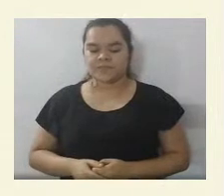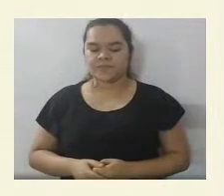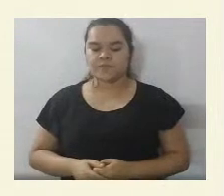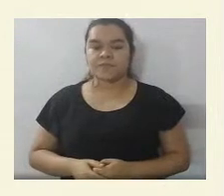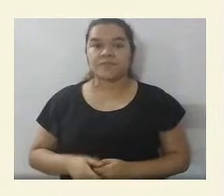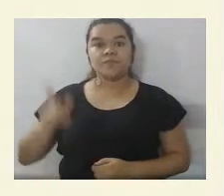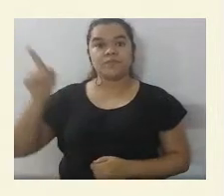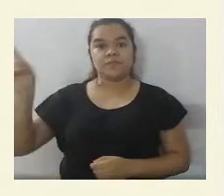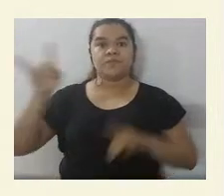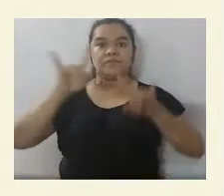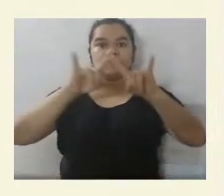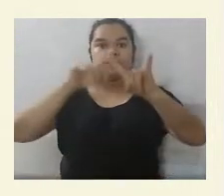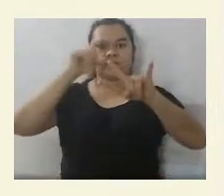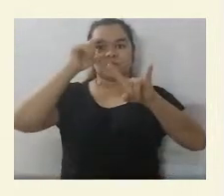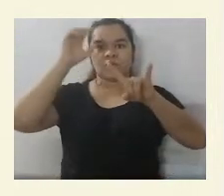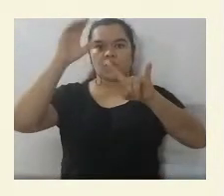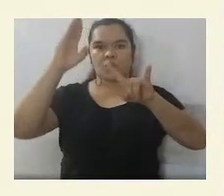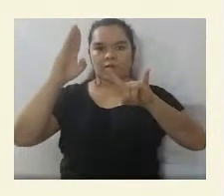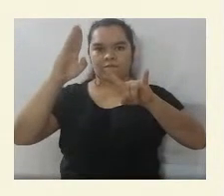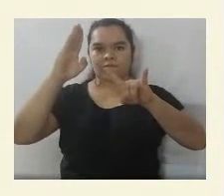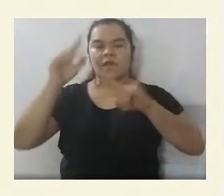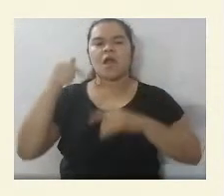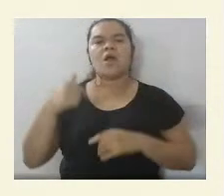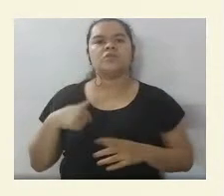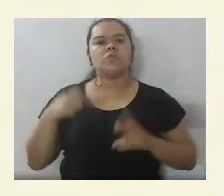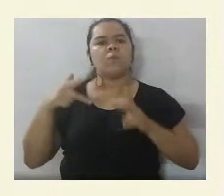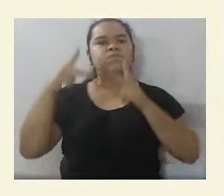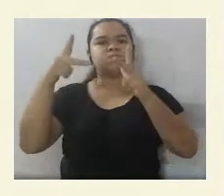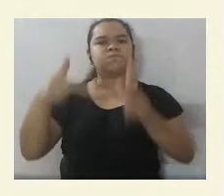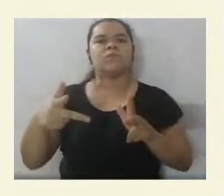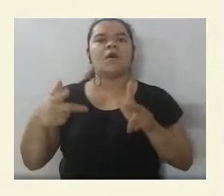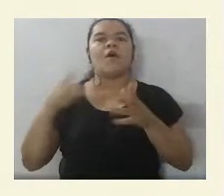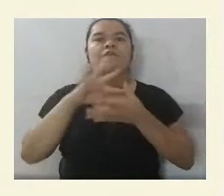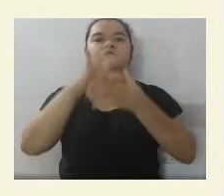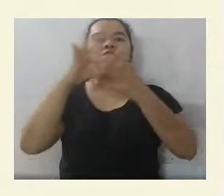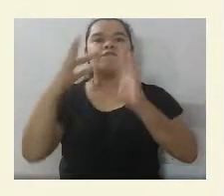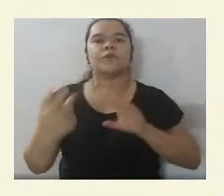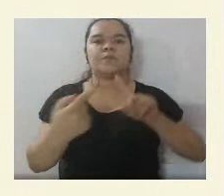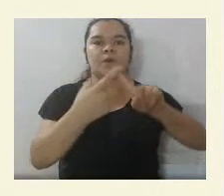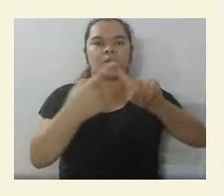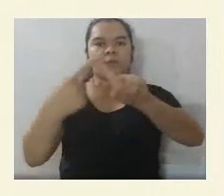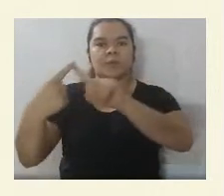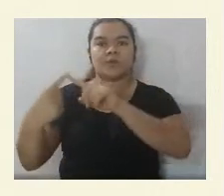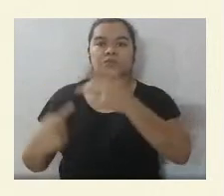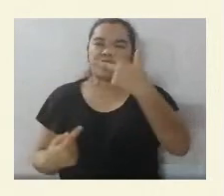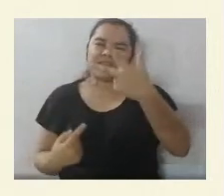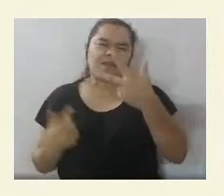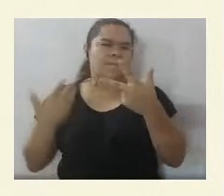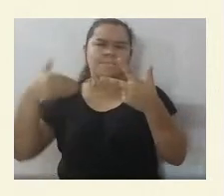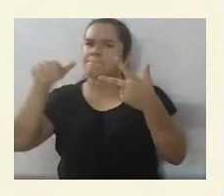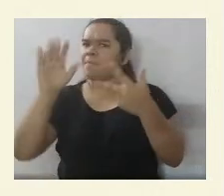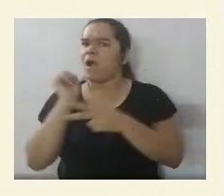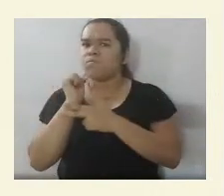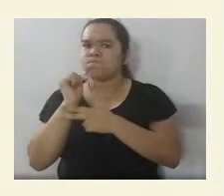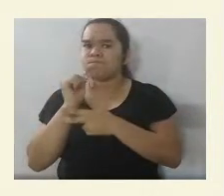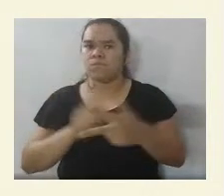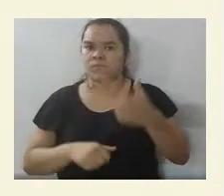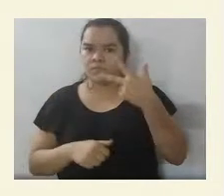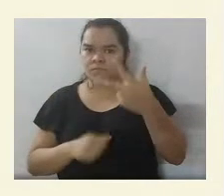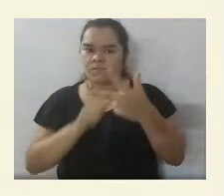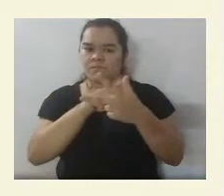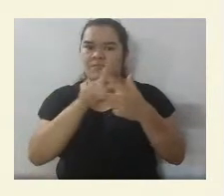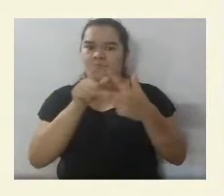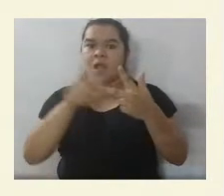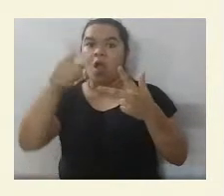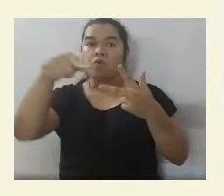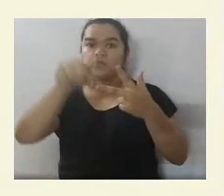Yo les voy a presentar los tres canales que estimo van a ser los más directos o los más habituales a través de los cuales van a poder